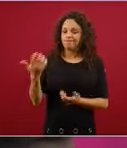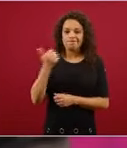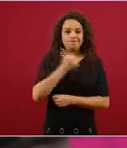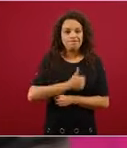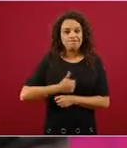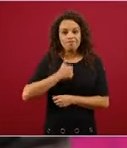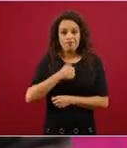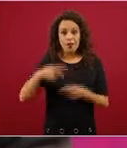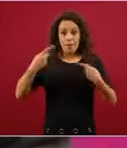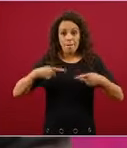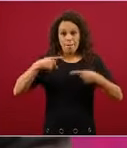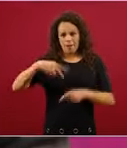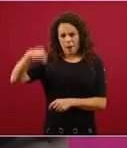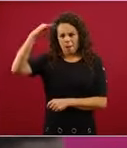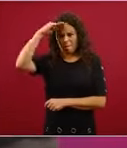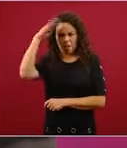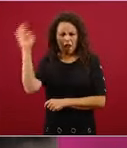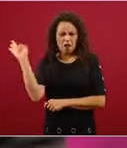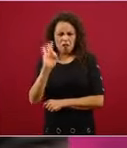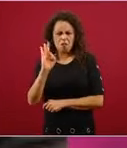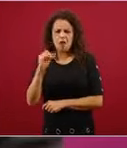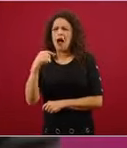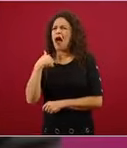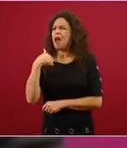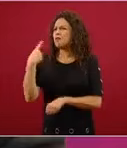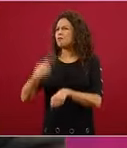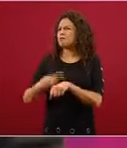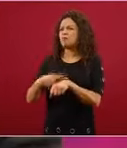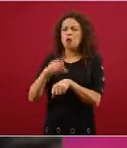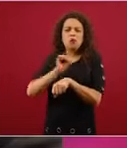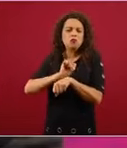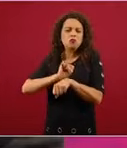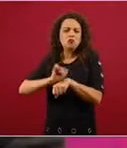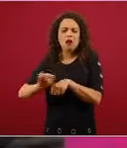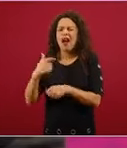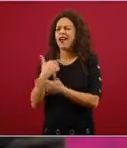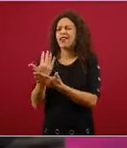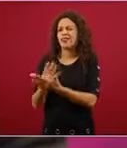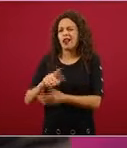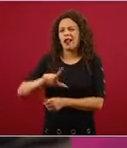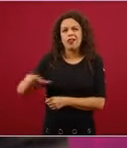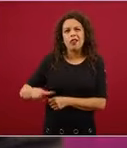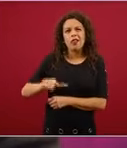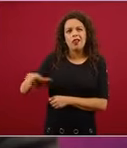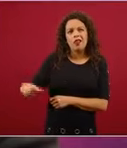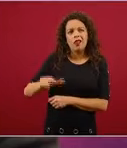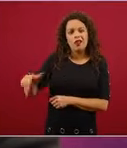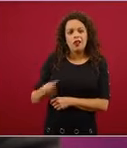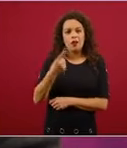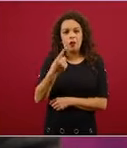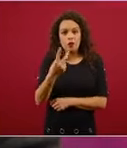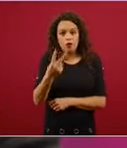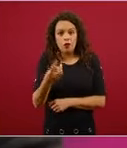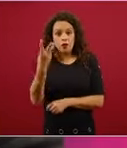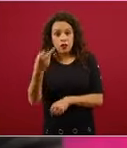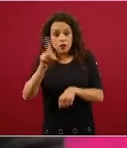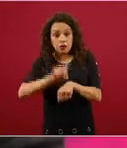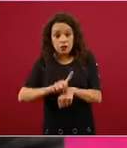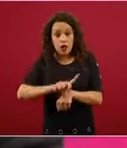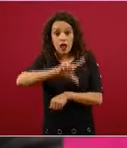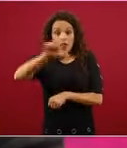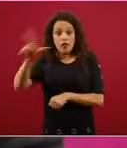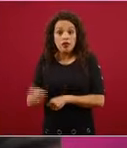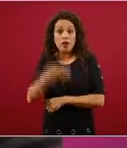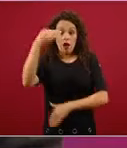que iba a tener una enfermedad leve y se tardó 1 o 2 días o 3 días, y cuando llega al hospital es porque está en